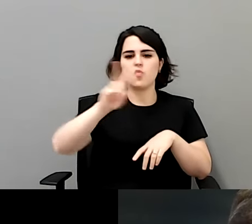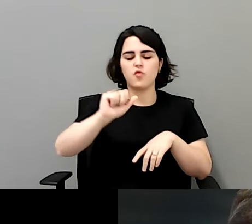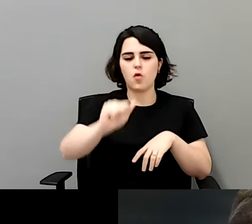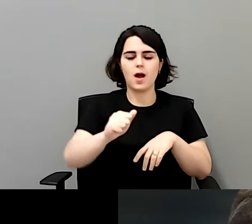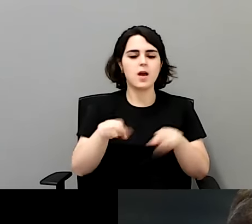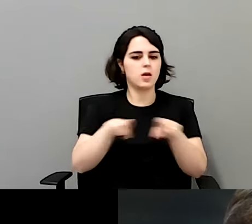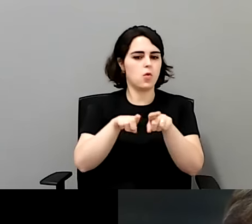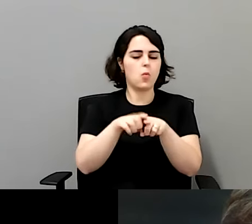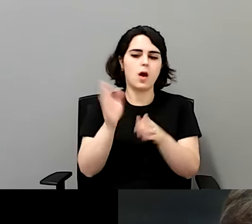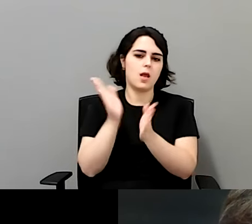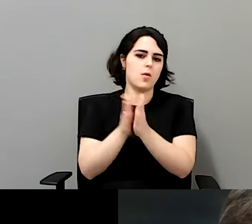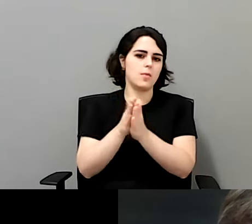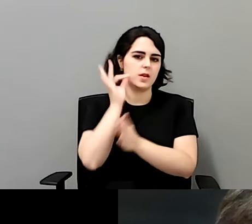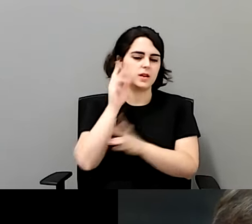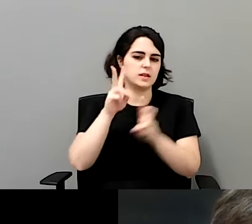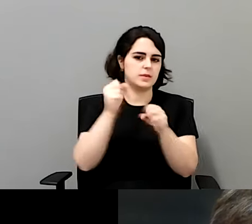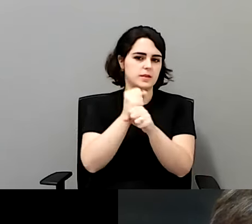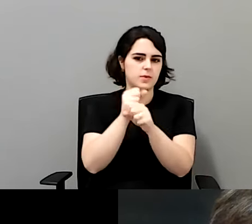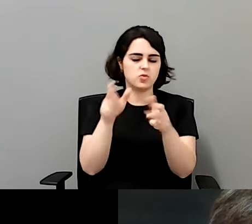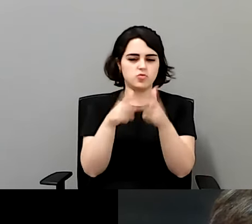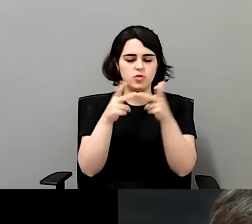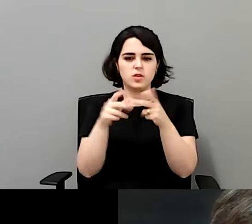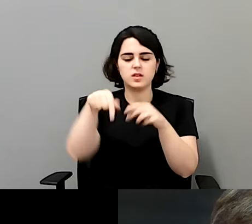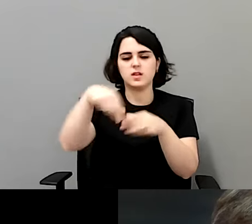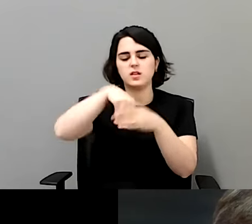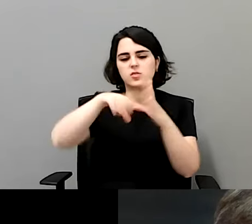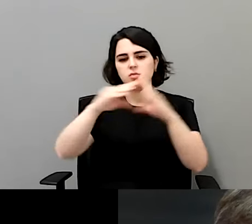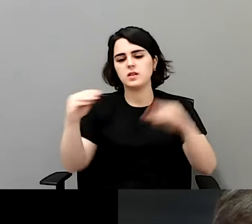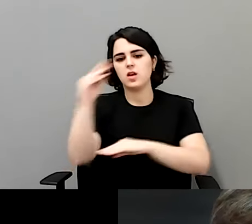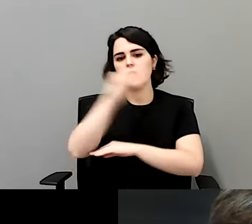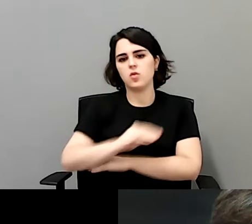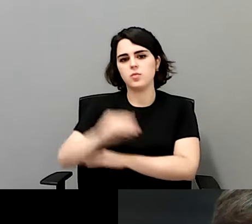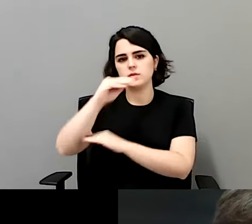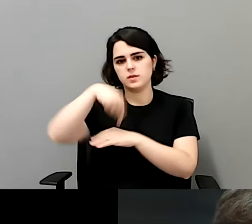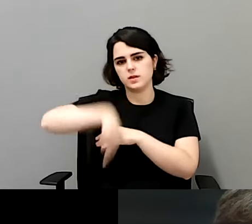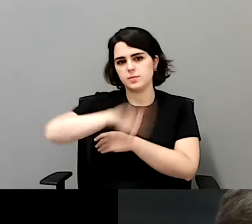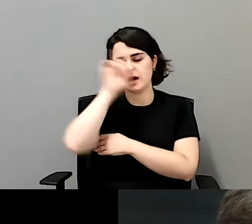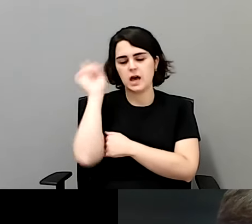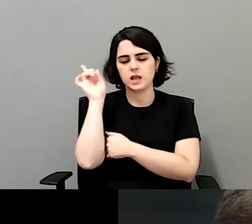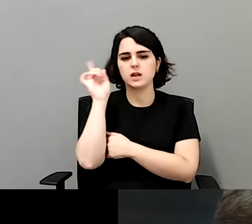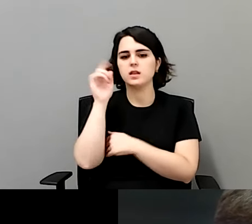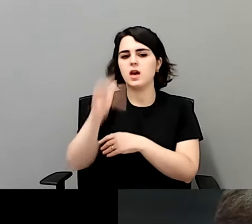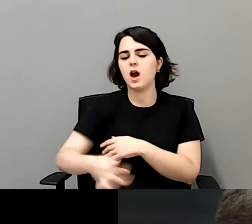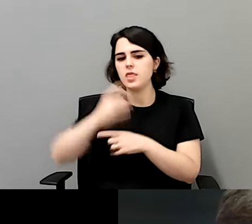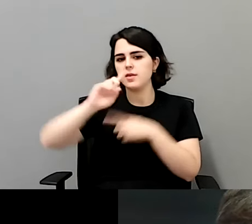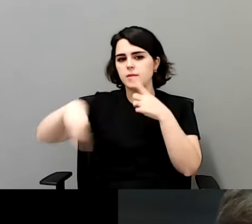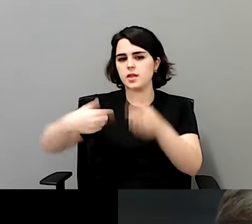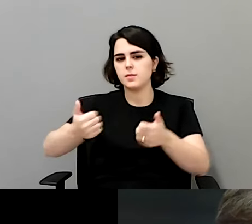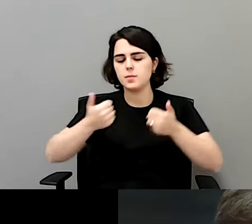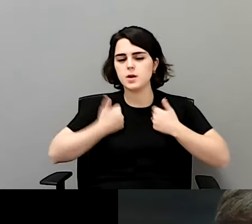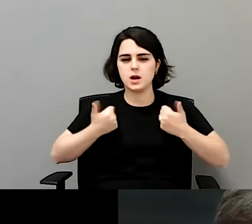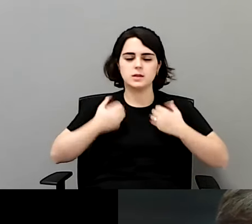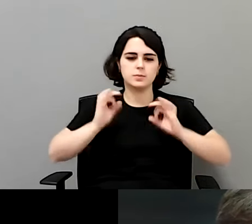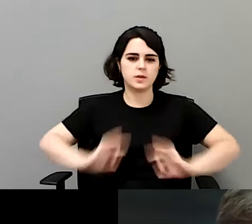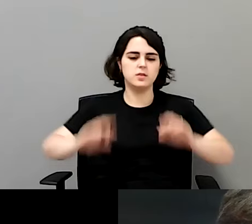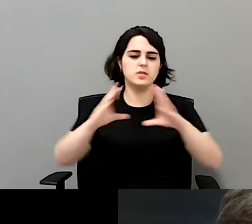Rocío Montpeceres, en trabajo social, ella por la Universidad Complutense de Madrid. Además es posgraduada en la misma